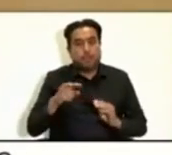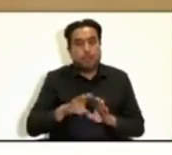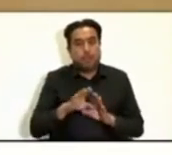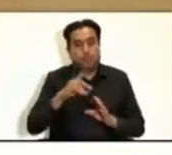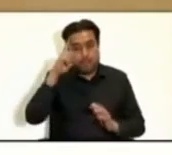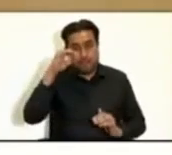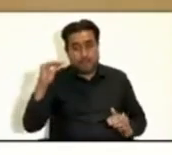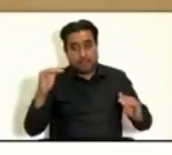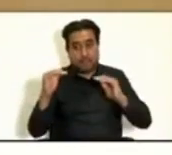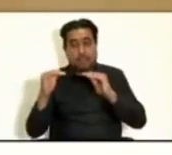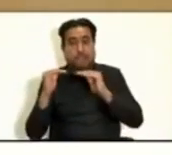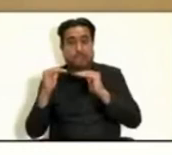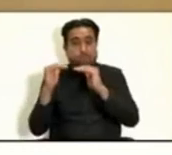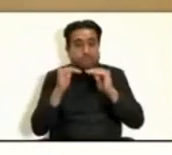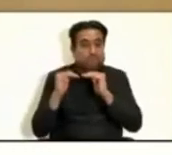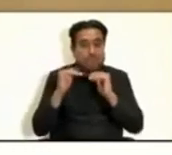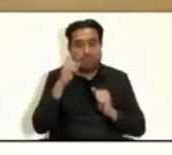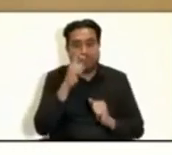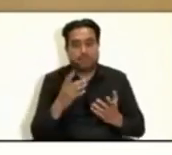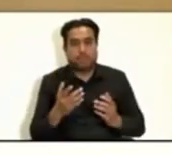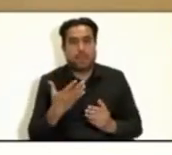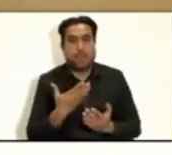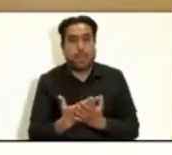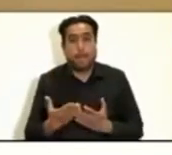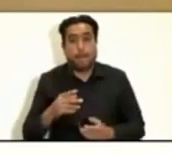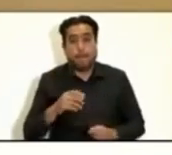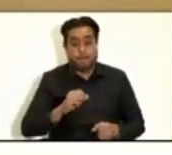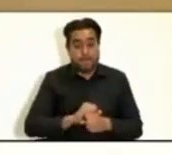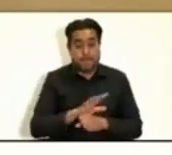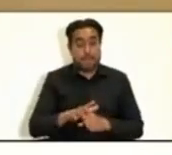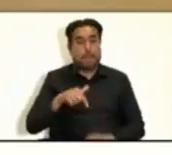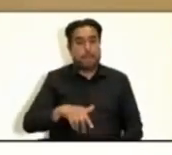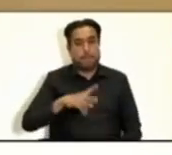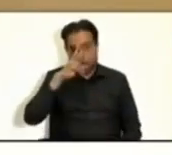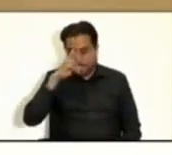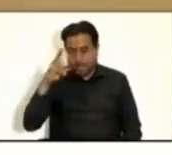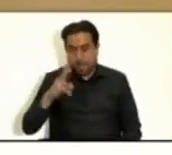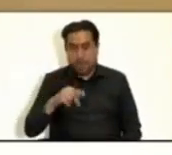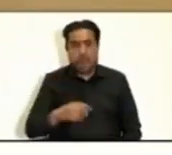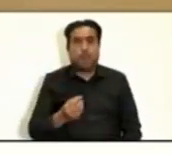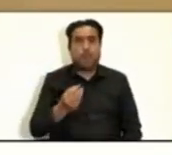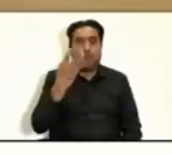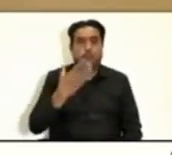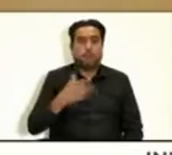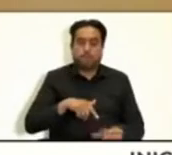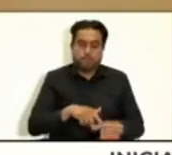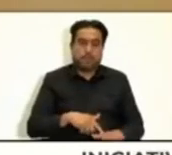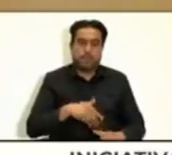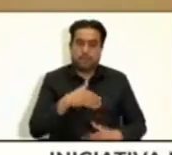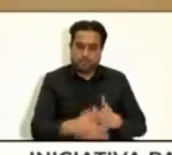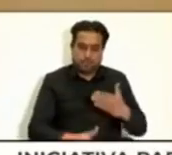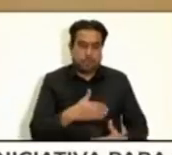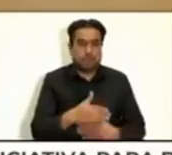lo anterior se ha agravado con la pandemia cuyos efectos residuales siguen y seguirán afectando